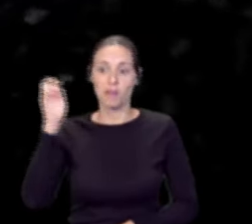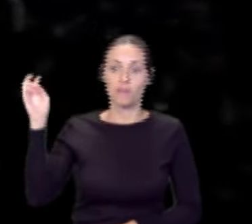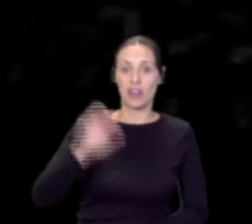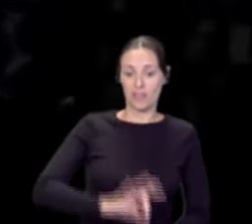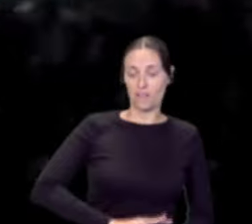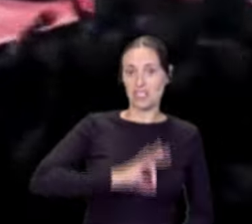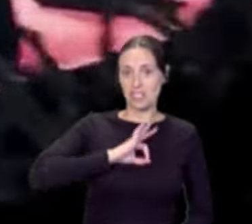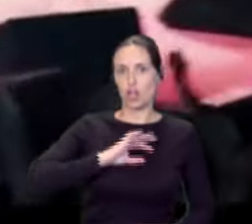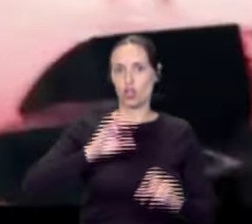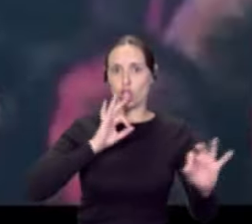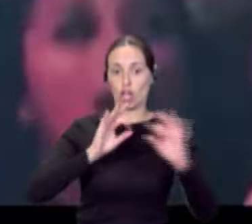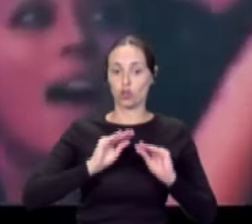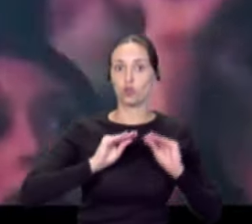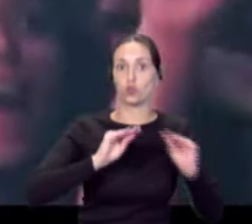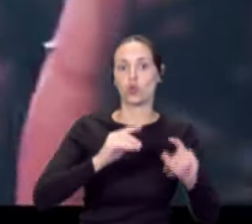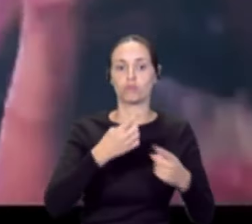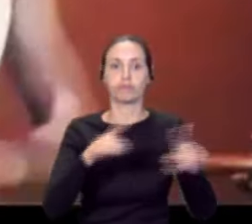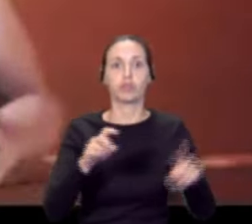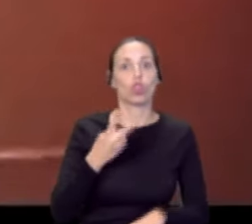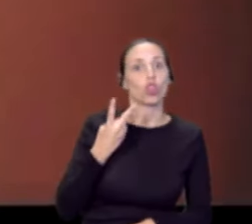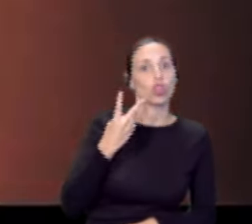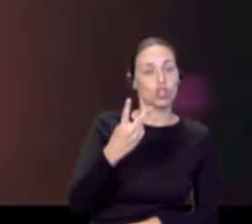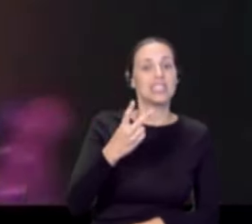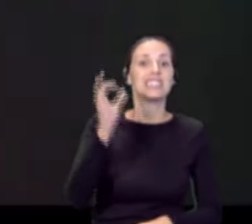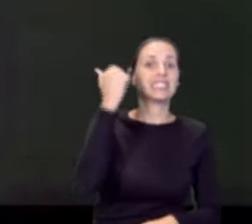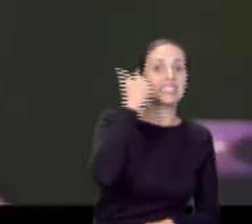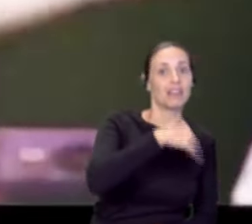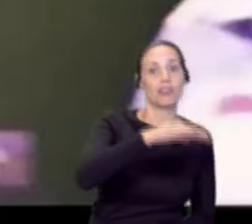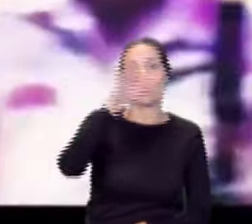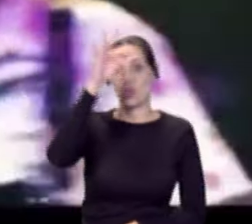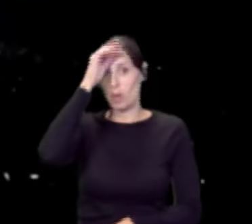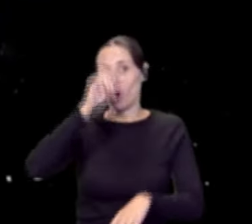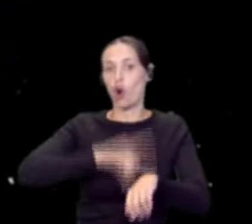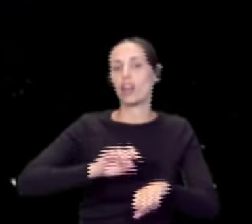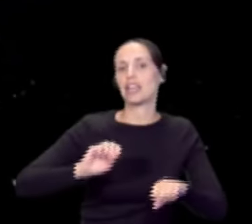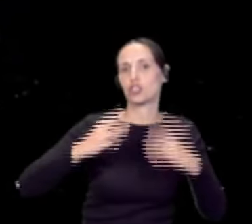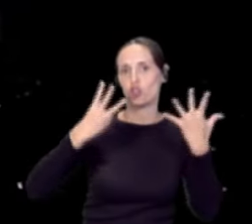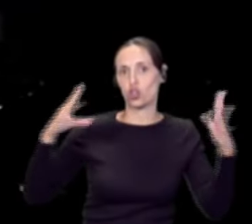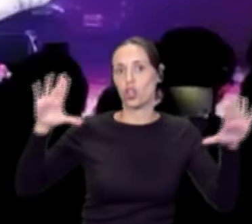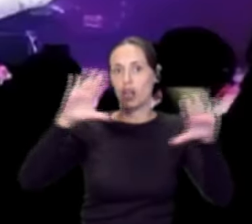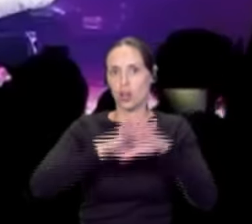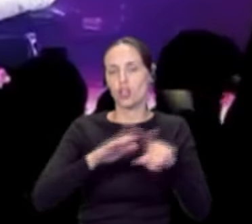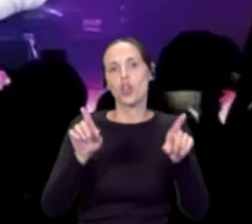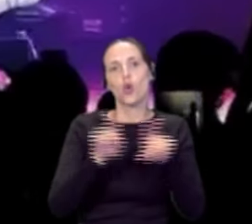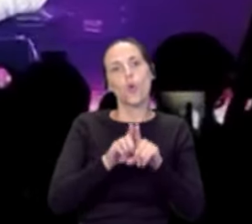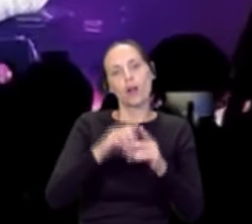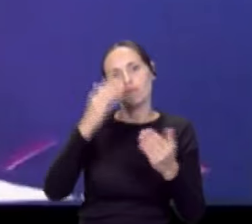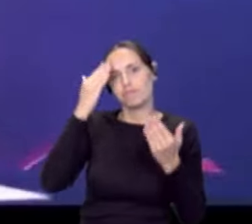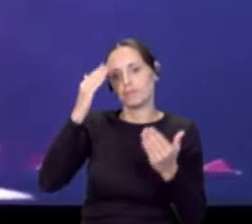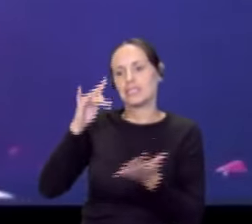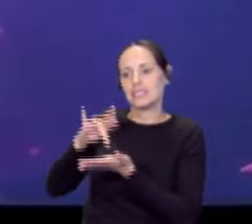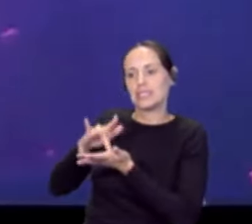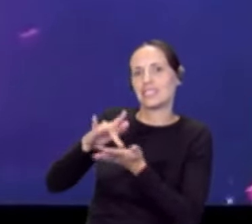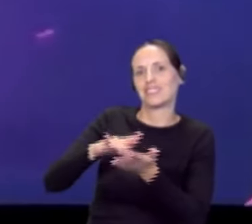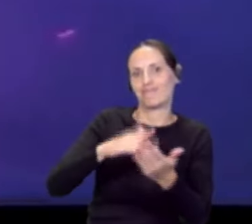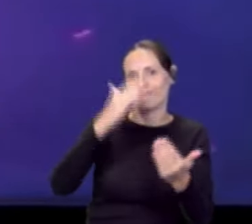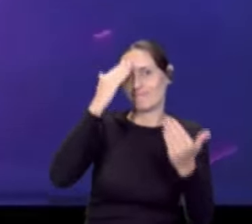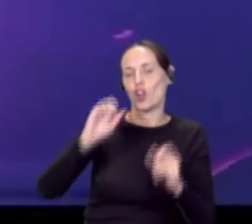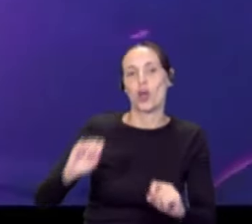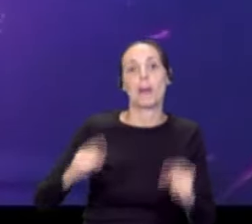2 funciones, este sábado y el domingo a las 20 horas, ofreciendo un recorrido por los momentos más gloriosos y los